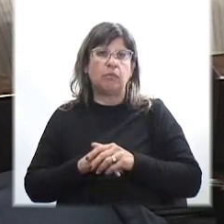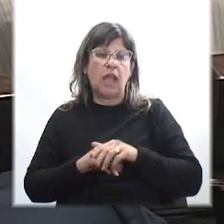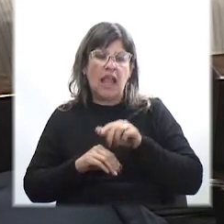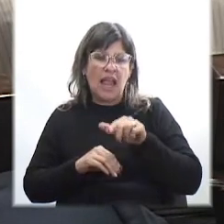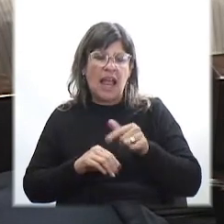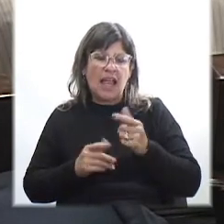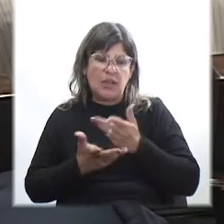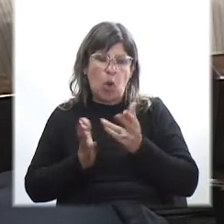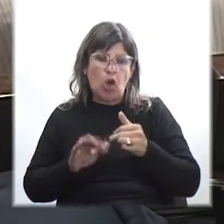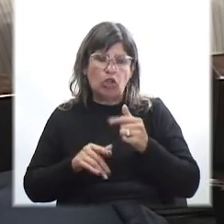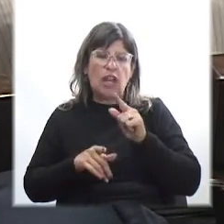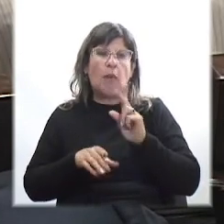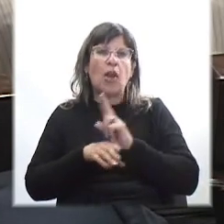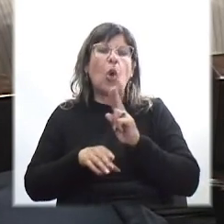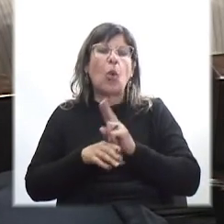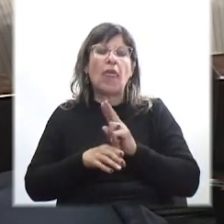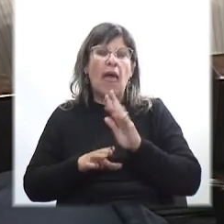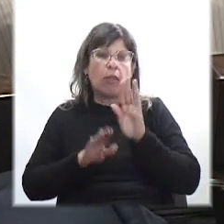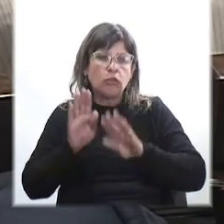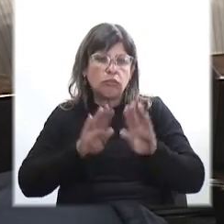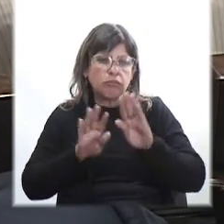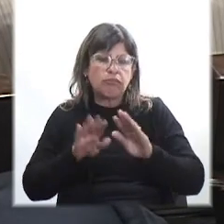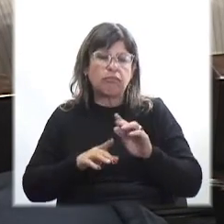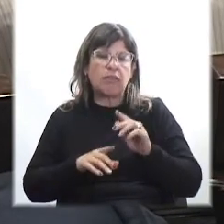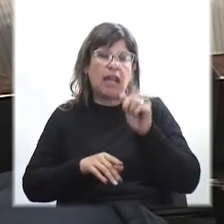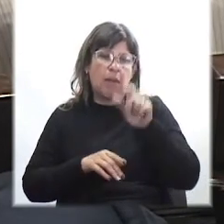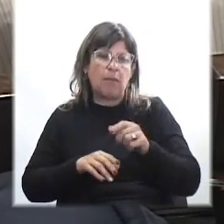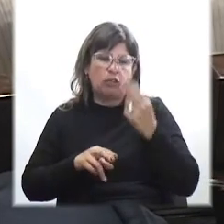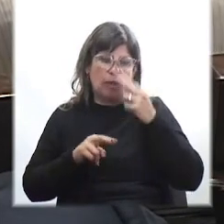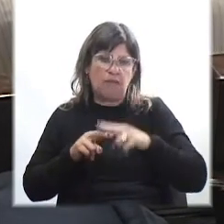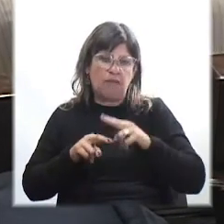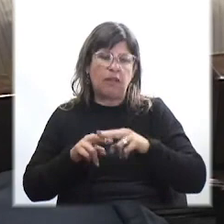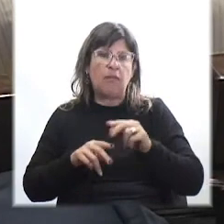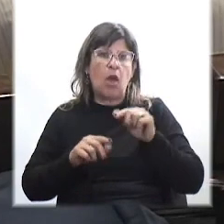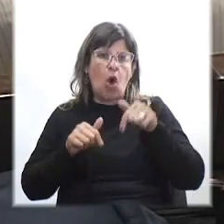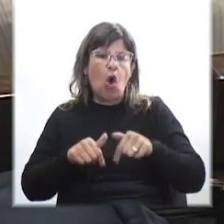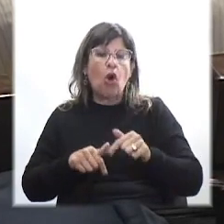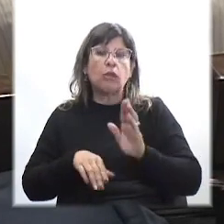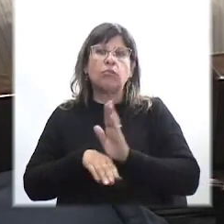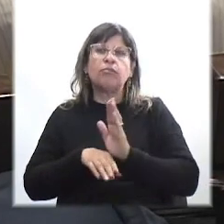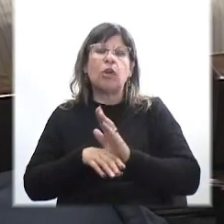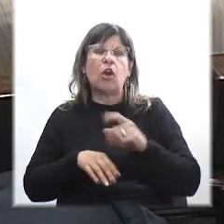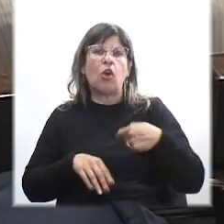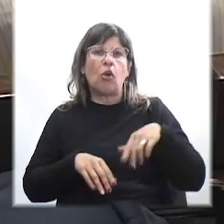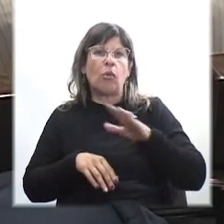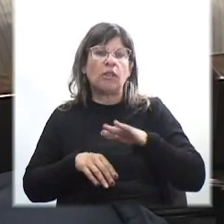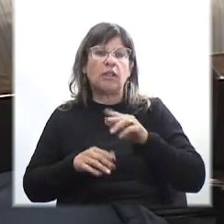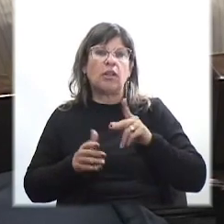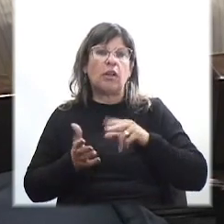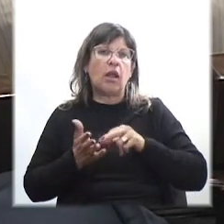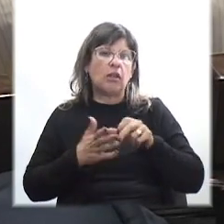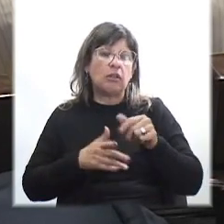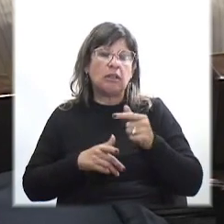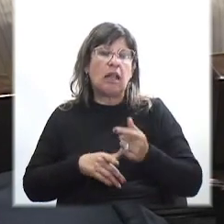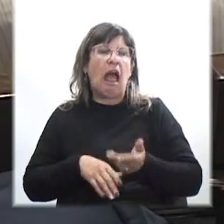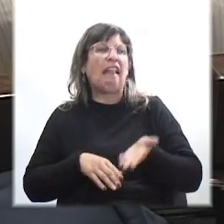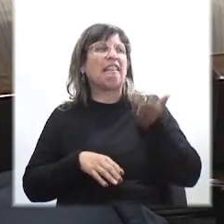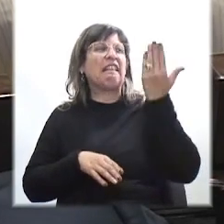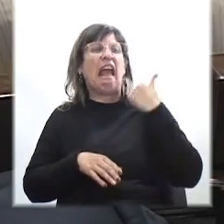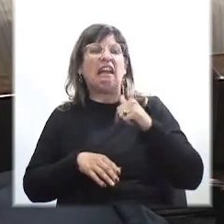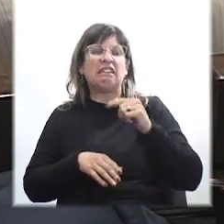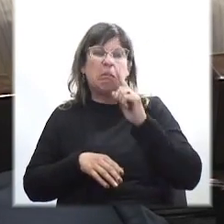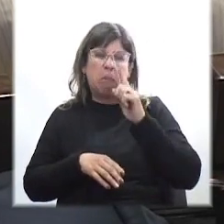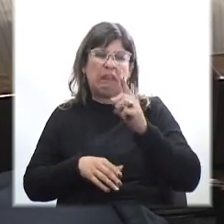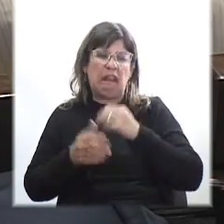donde quedaban en evidencia los cuidados paliativos. Hoy como sociedad estamos dando un paso de decenas de miles de años hacia